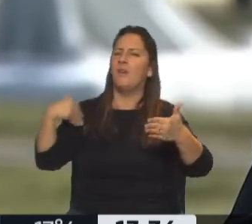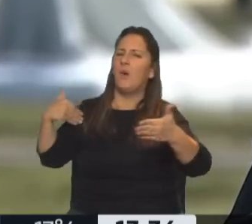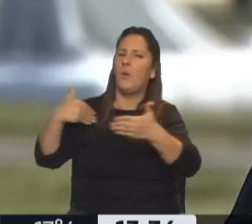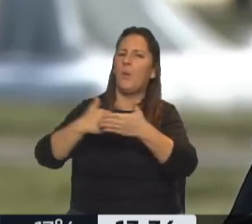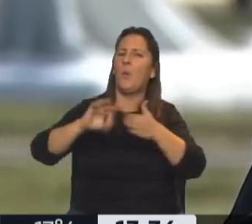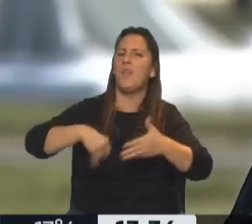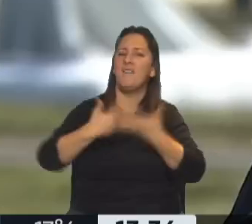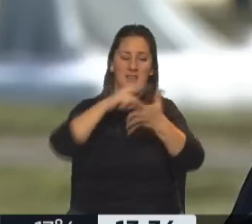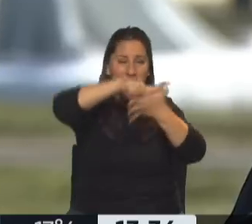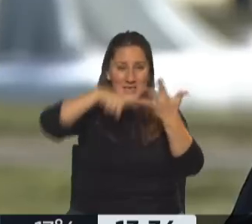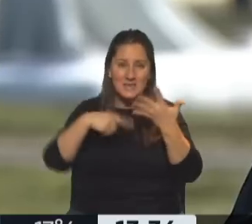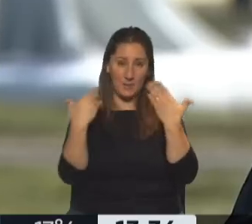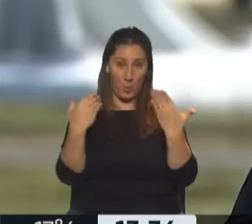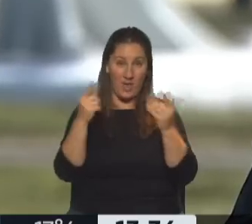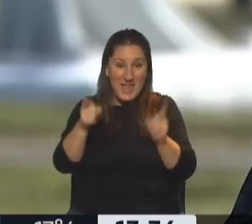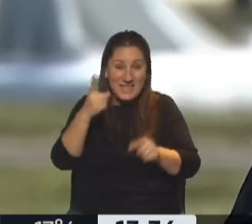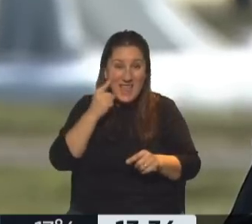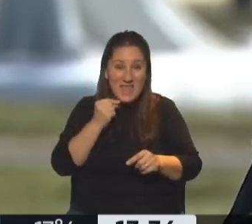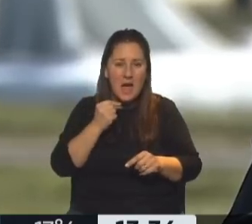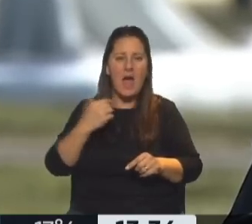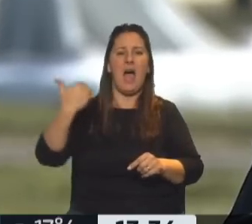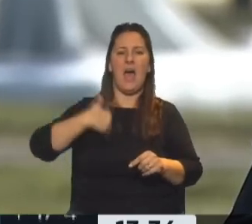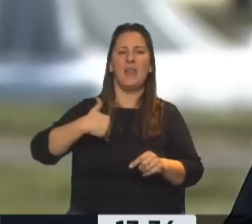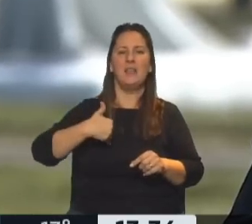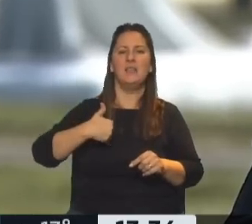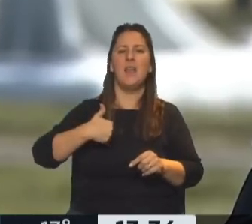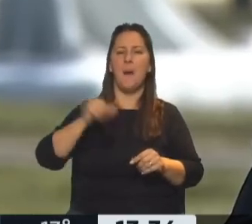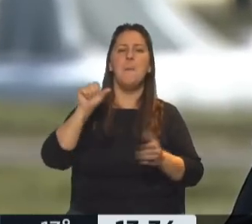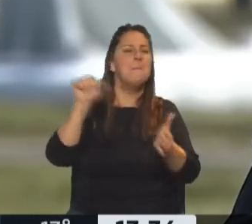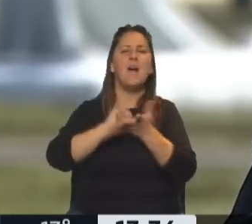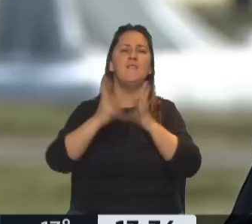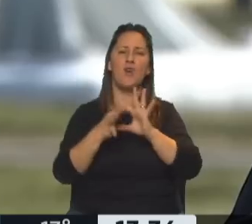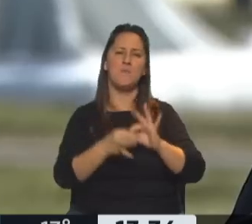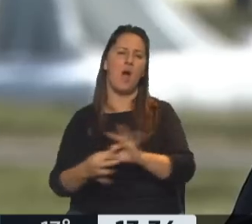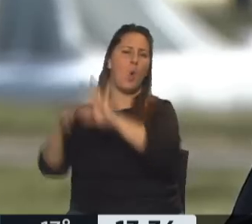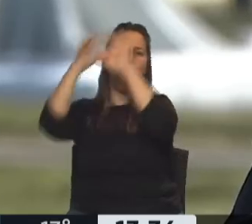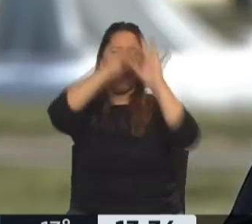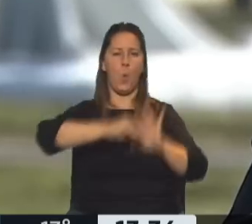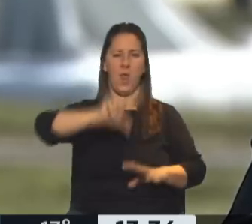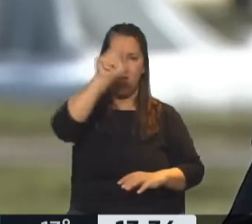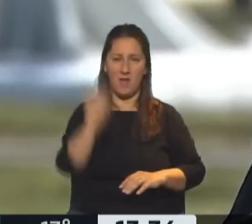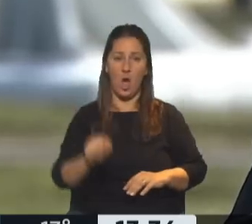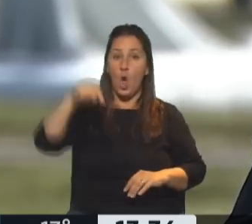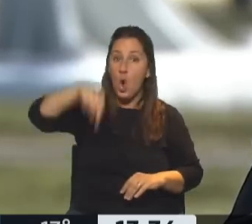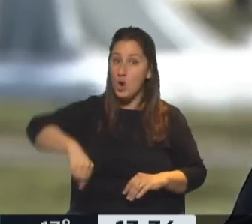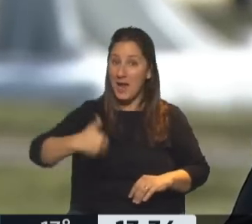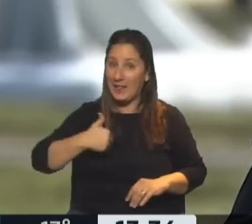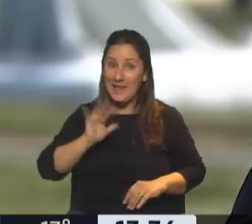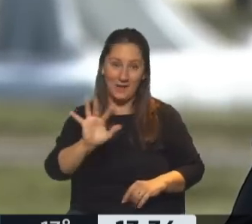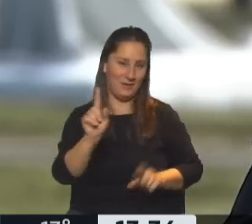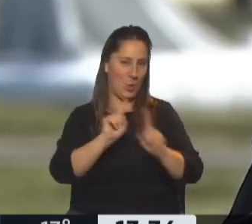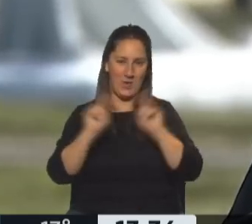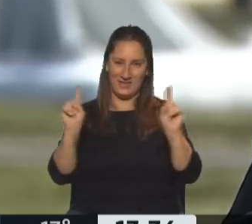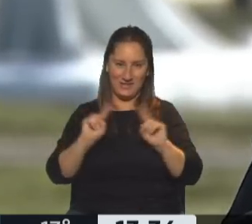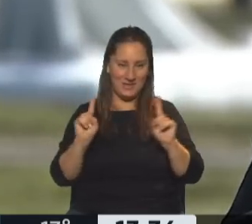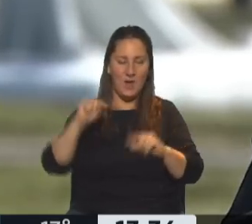felizmente. Ese día la Argentina va a ser un país federal. Porque la Argentina de hoy no es así.